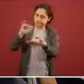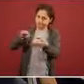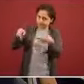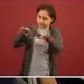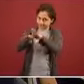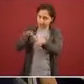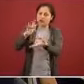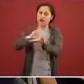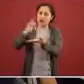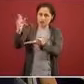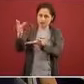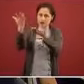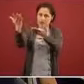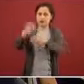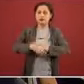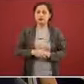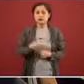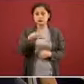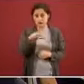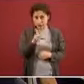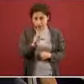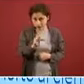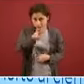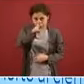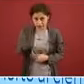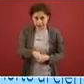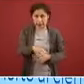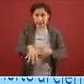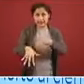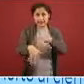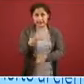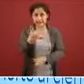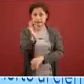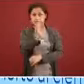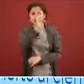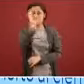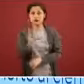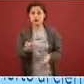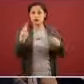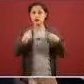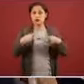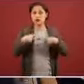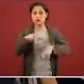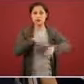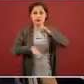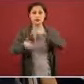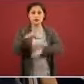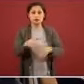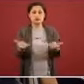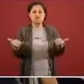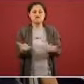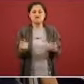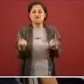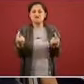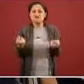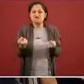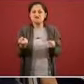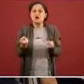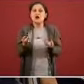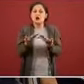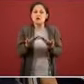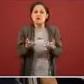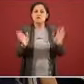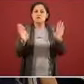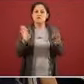embargo, tenemos 15% de empresas que deberían estar cerradas y no han cerrado. Y lo vemos en